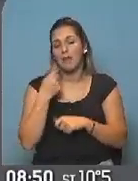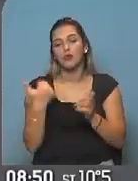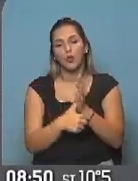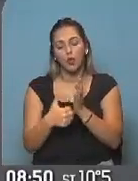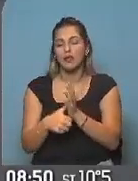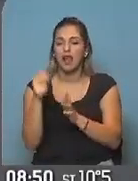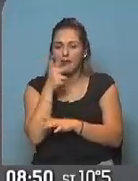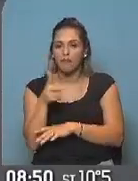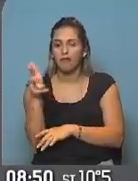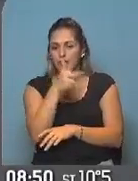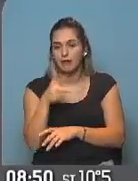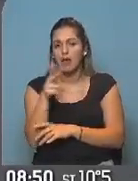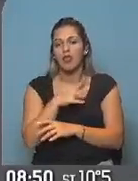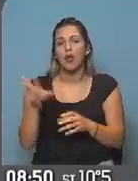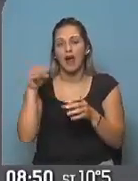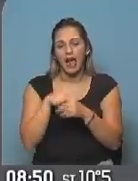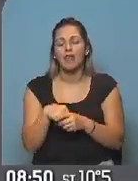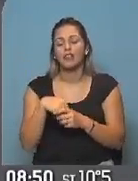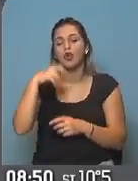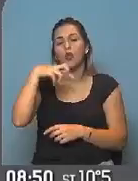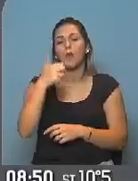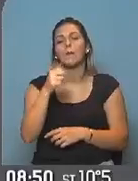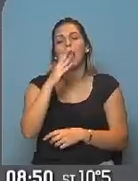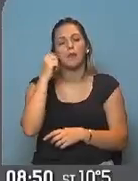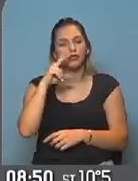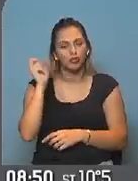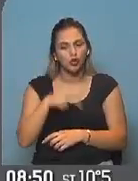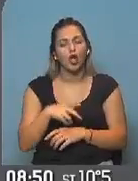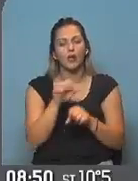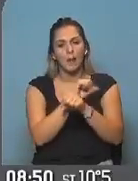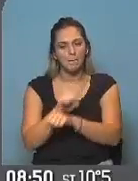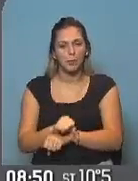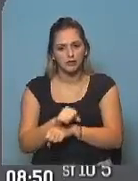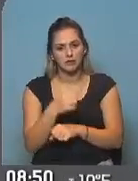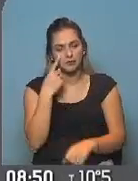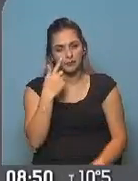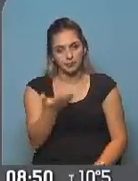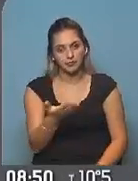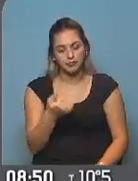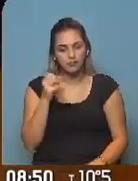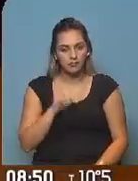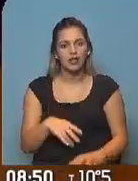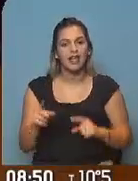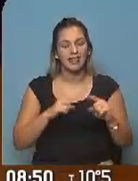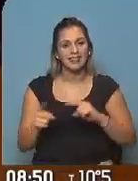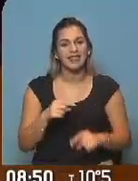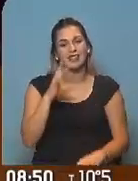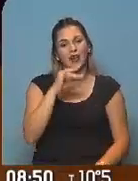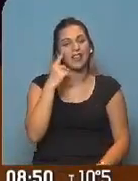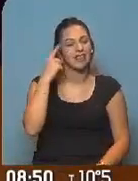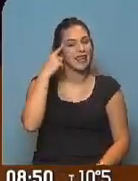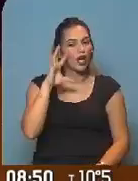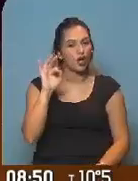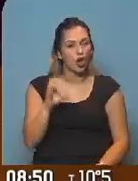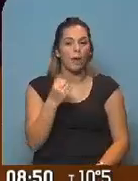filmado dentro de un pabellón de población en un penal de máxima seguridad, y nos acompaña su director, Diego. ¿Qué tal? Muy buenos días, muchas